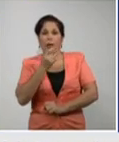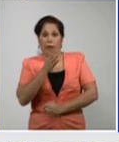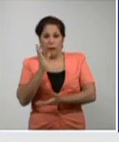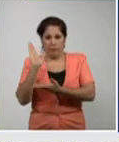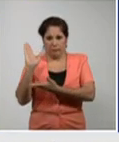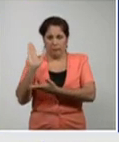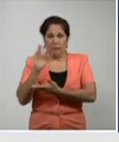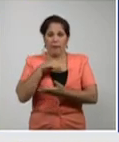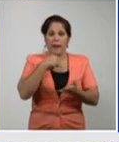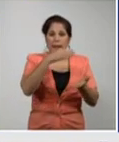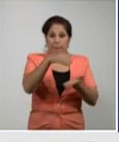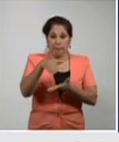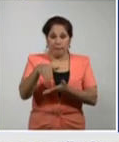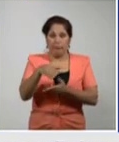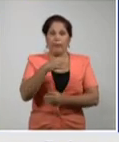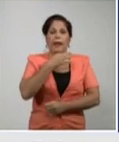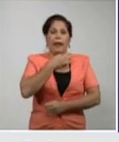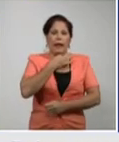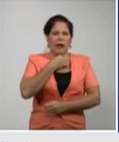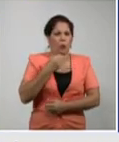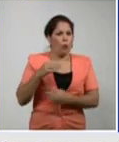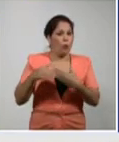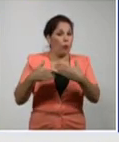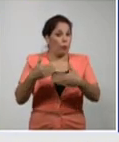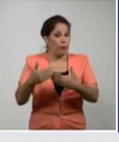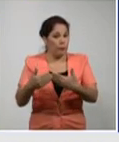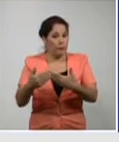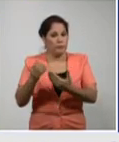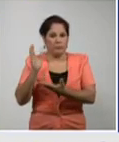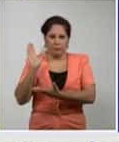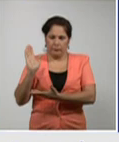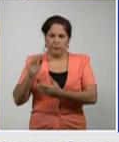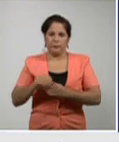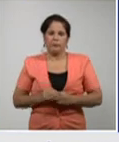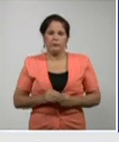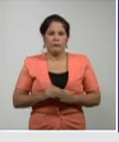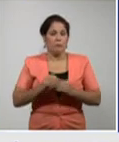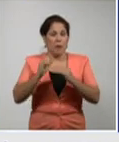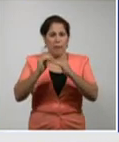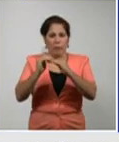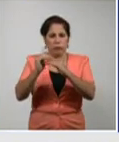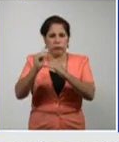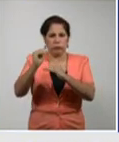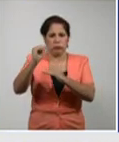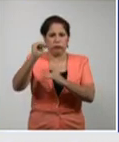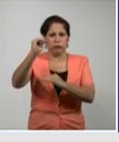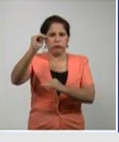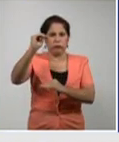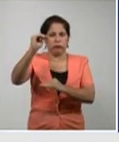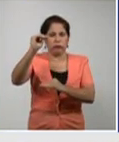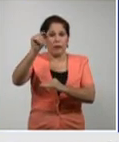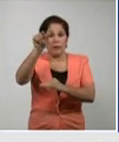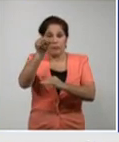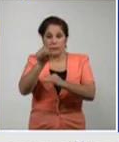ya ven enero por dónde va, con la cifra más alta de casos,